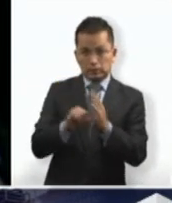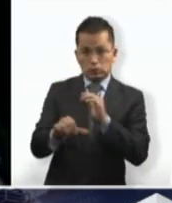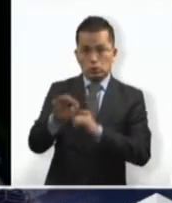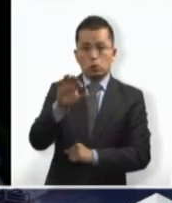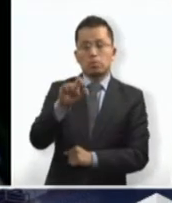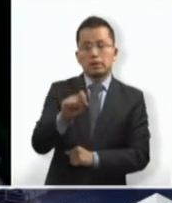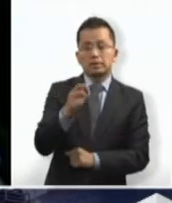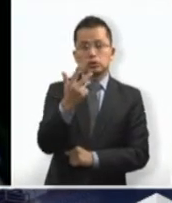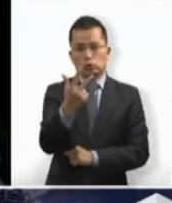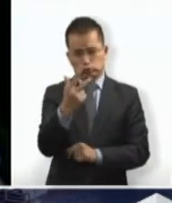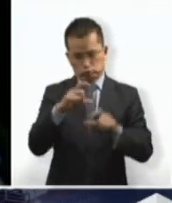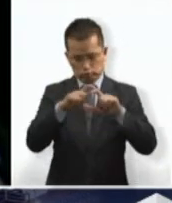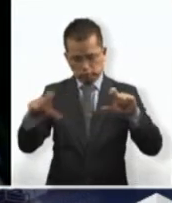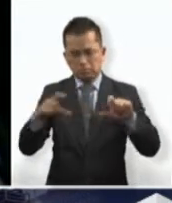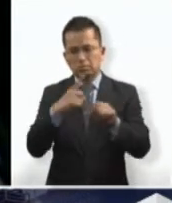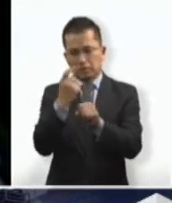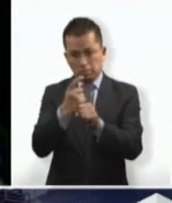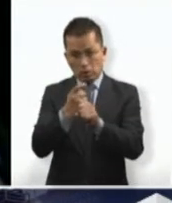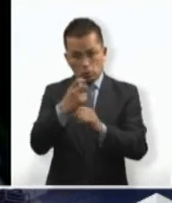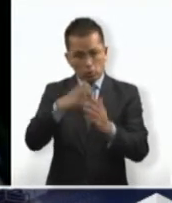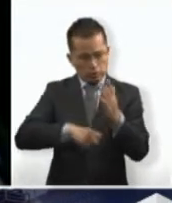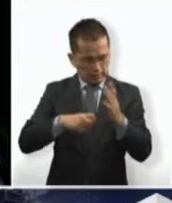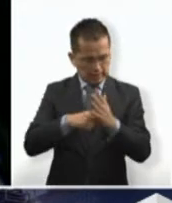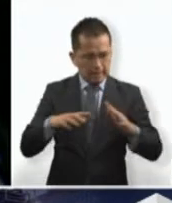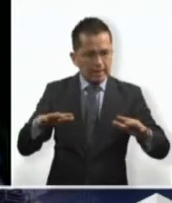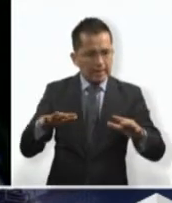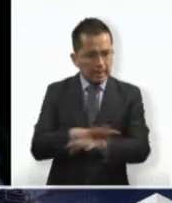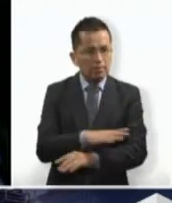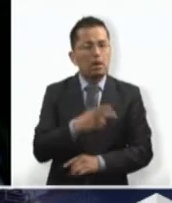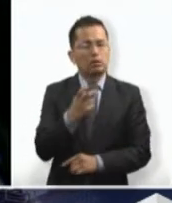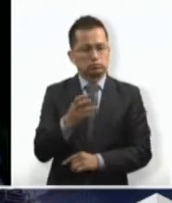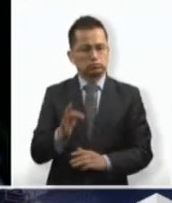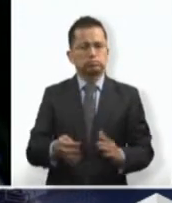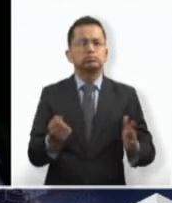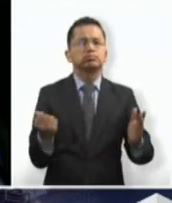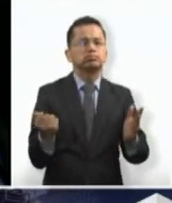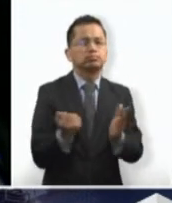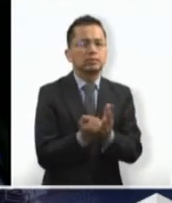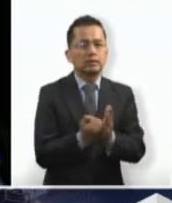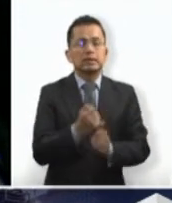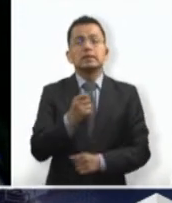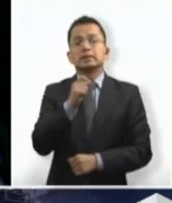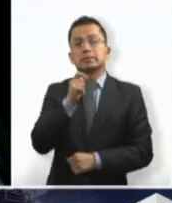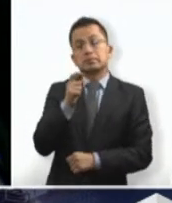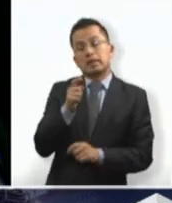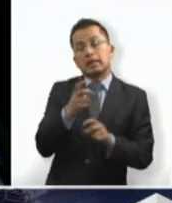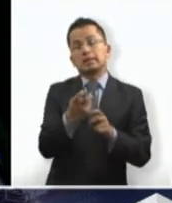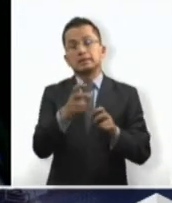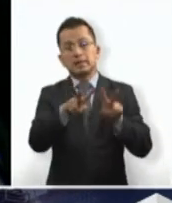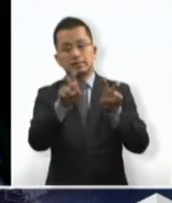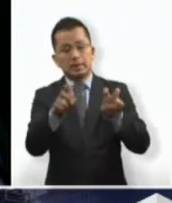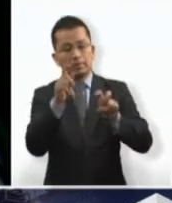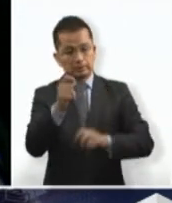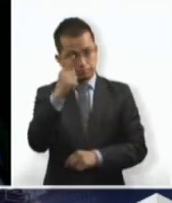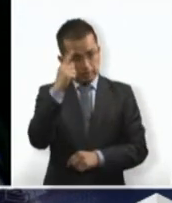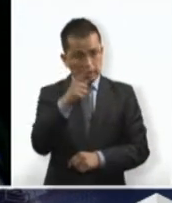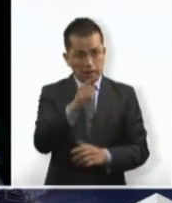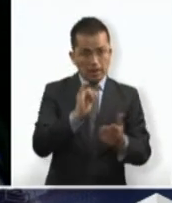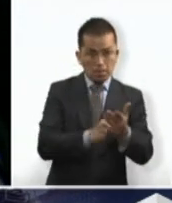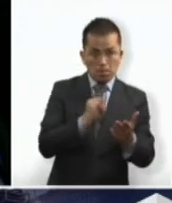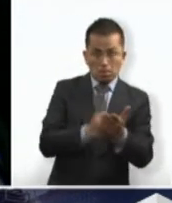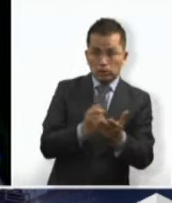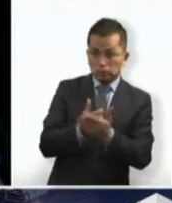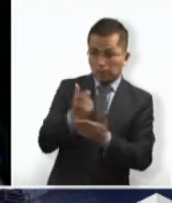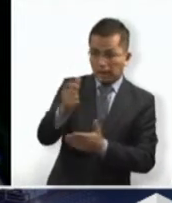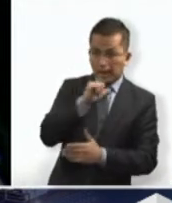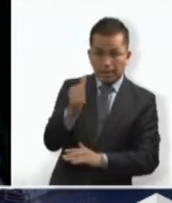artículo 28 de la Constitución Política de los Estados Unidos Mexicanos en materia de condonación